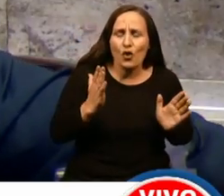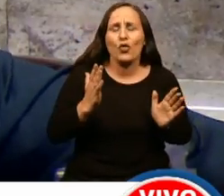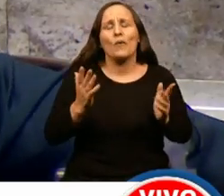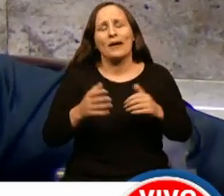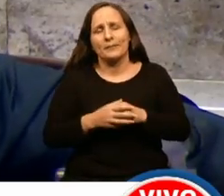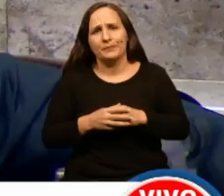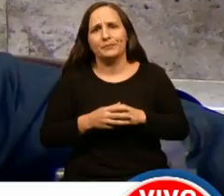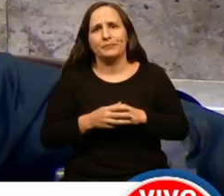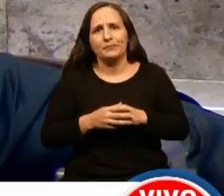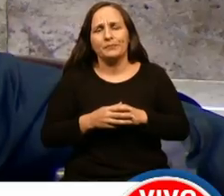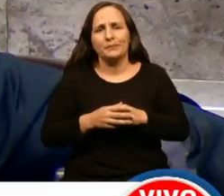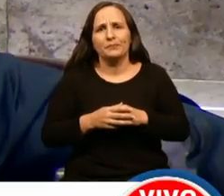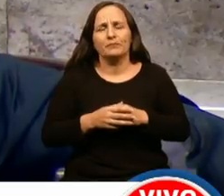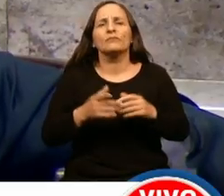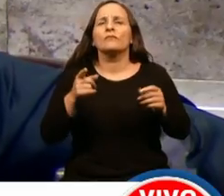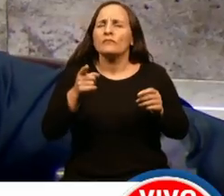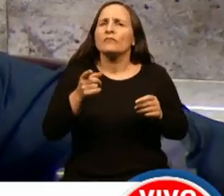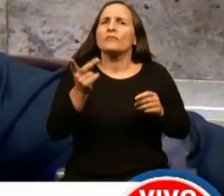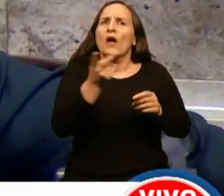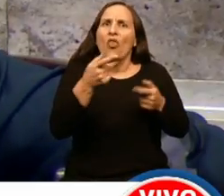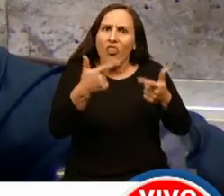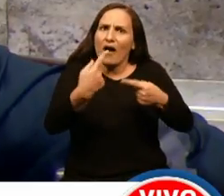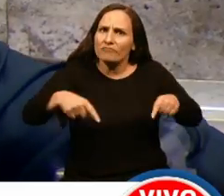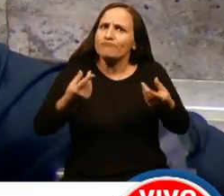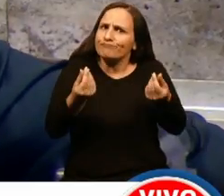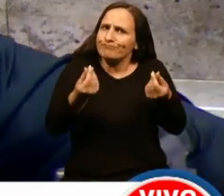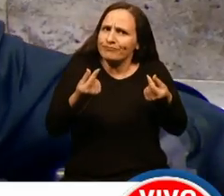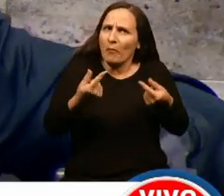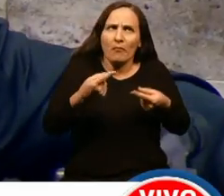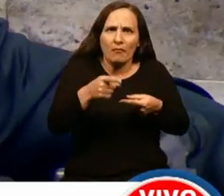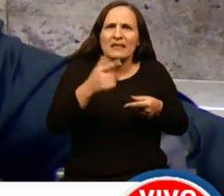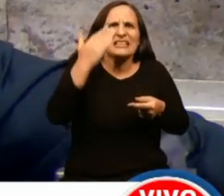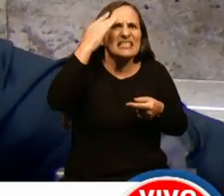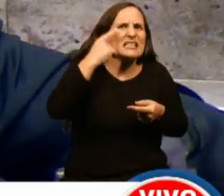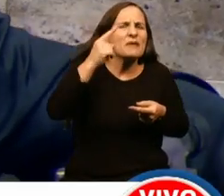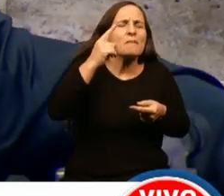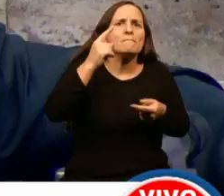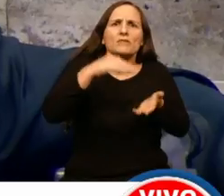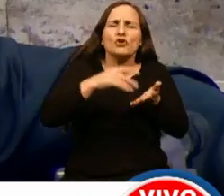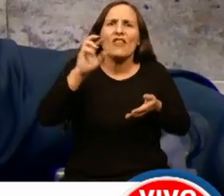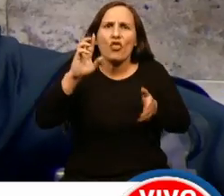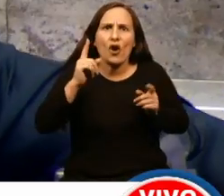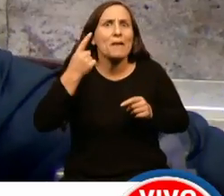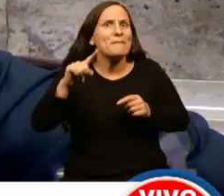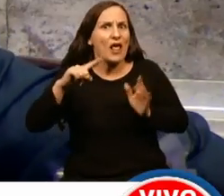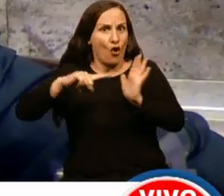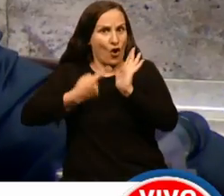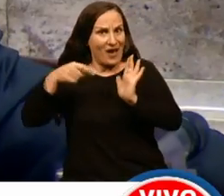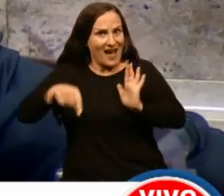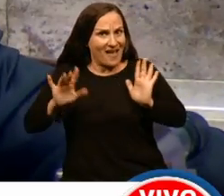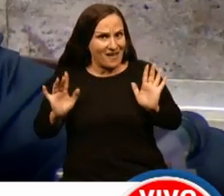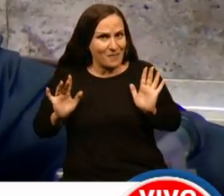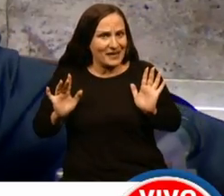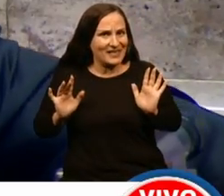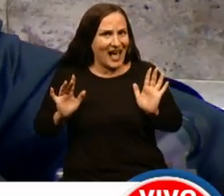además este generan una riqueza importante por la país en el orden los 15 mil millones de dólares pero la ciudad de buenos aires tiene un